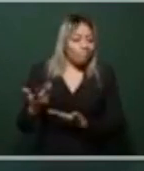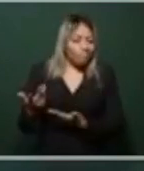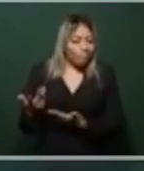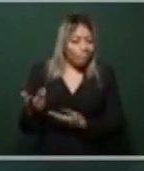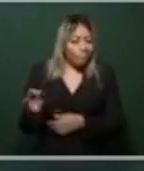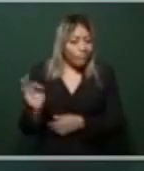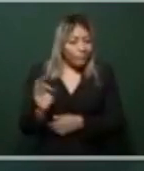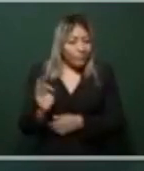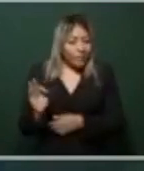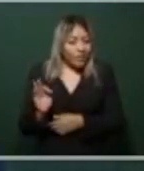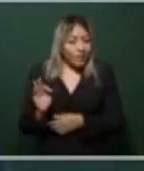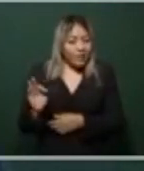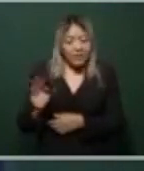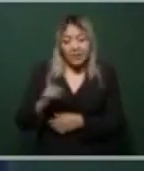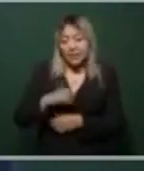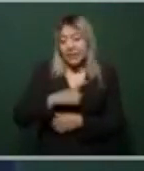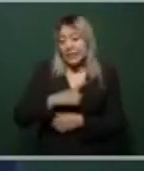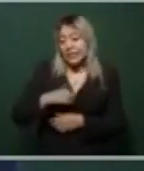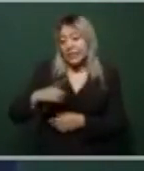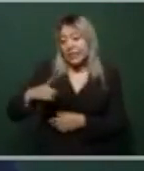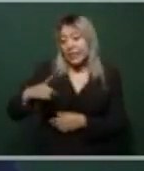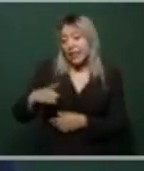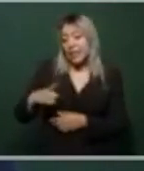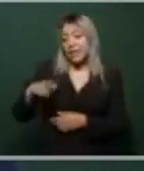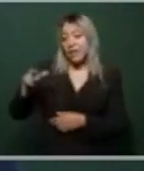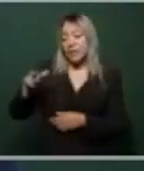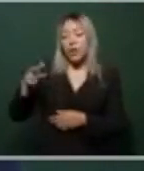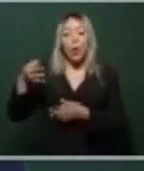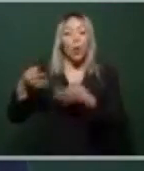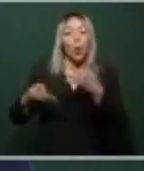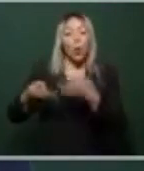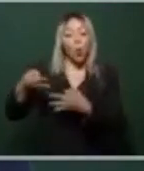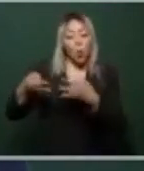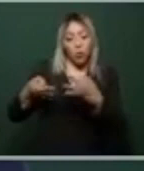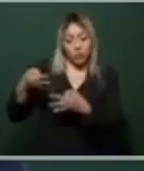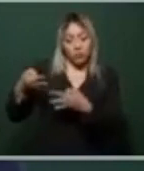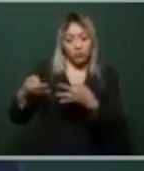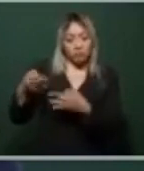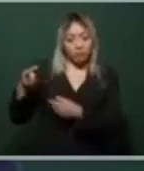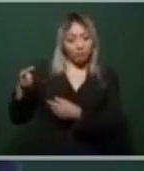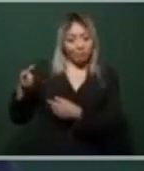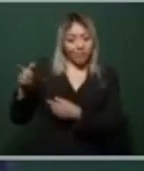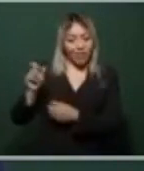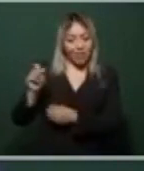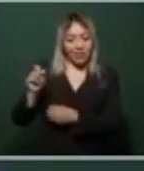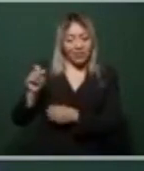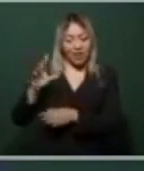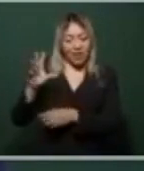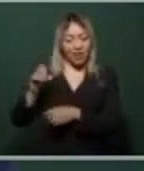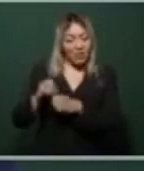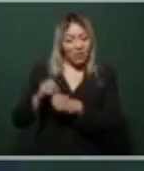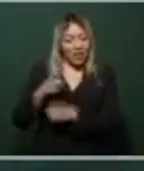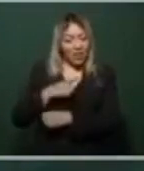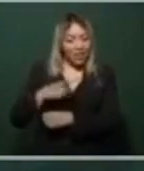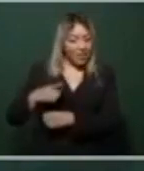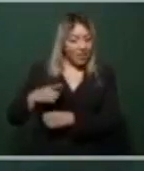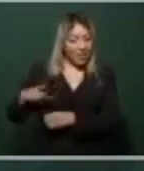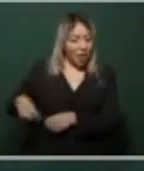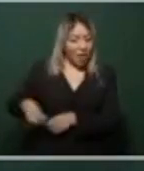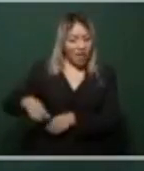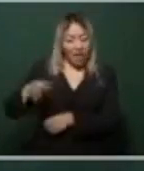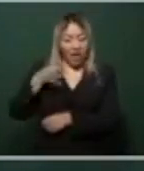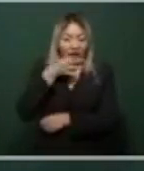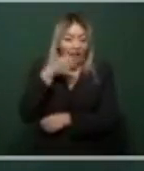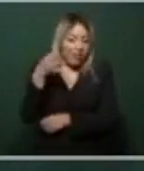tendría que hacerlo la Fiscalía General, ¿no? Pero pues en